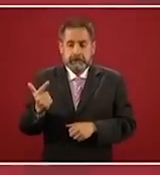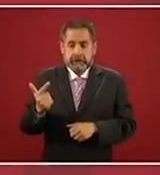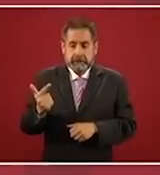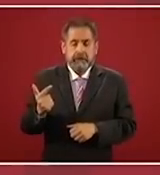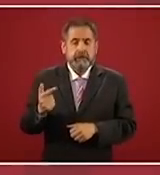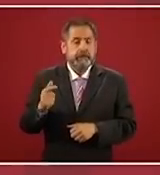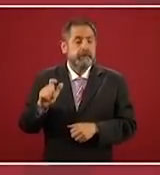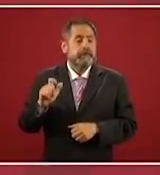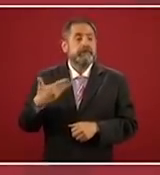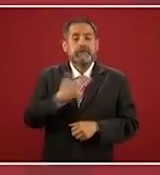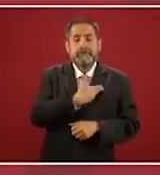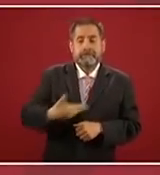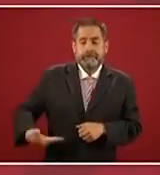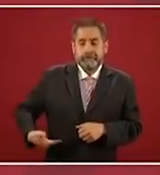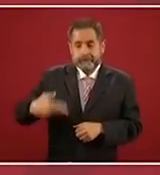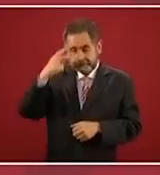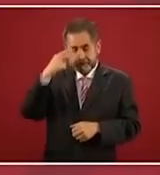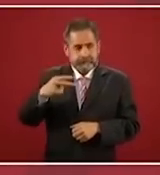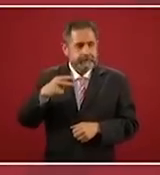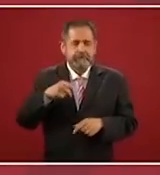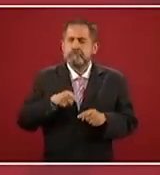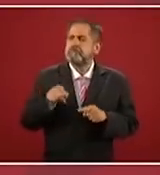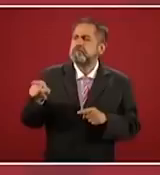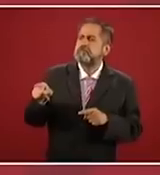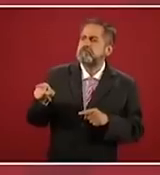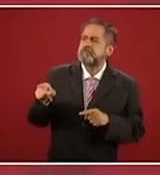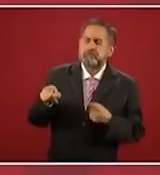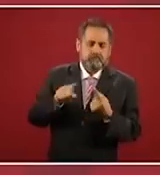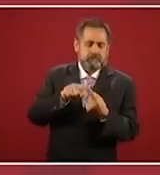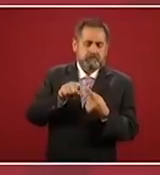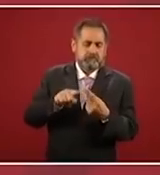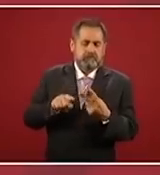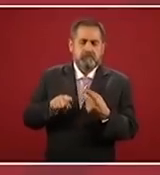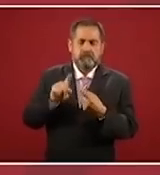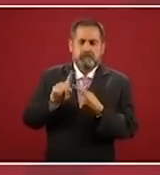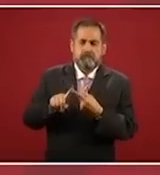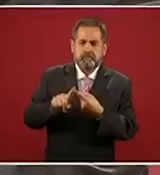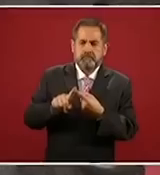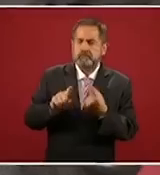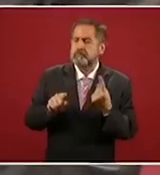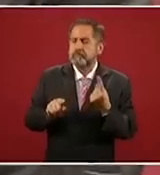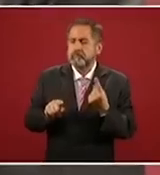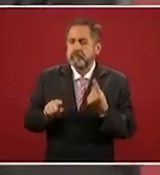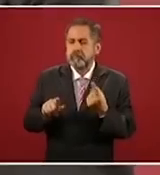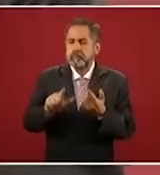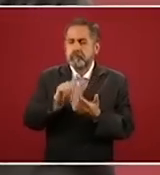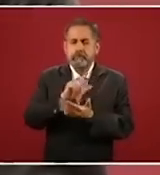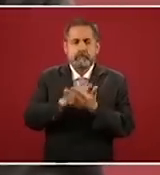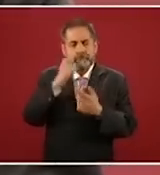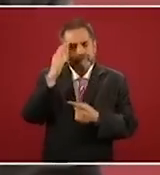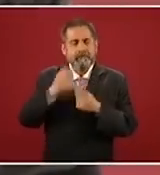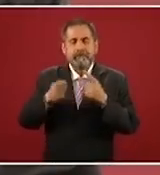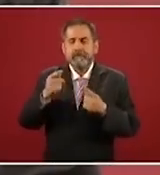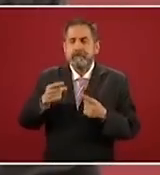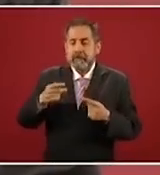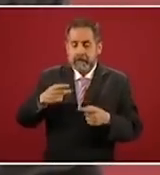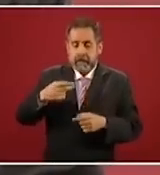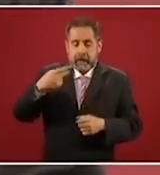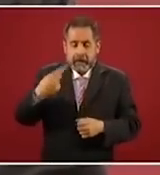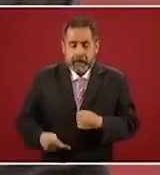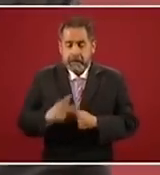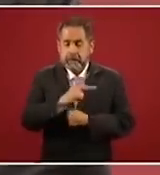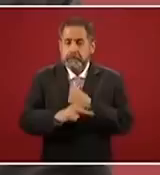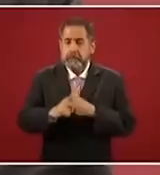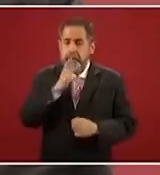1857, al presidente de la República solo se le puede juzgar por delitos de traición a la patria.